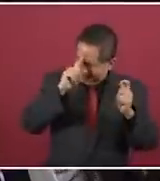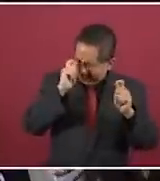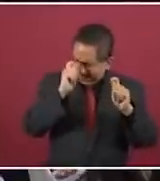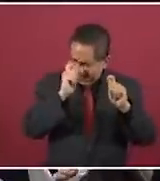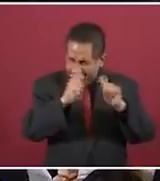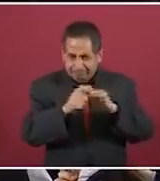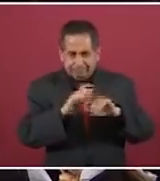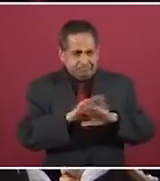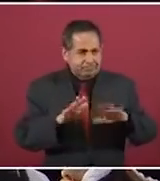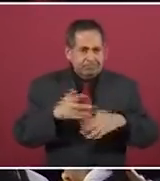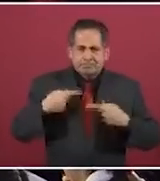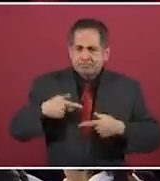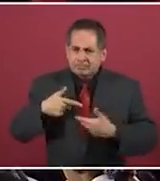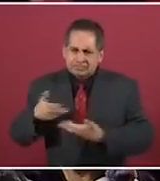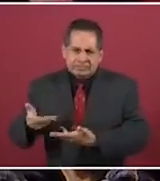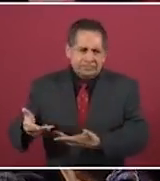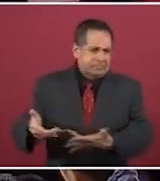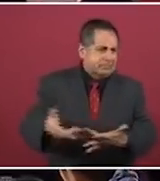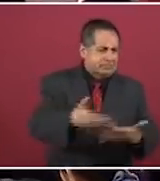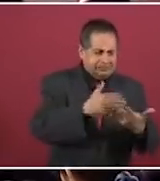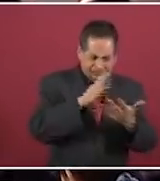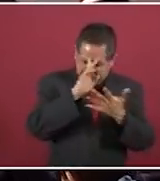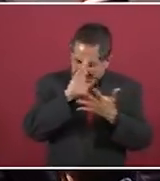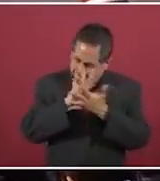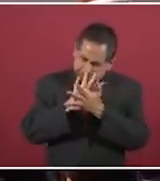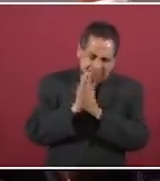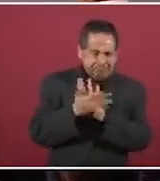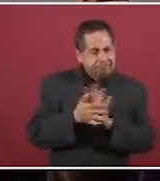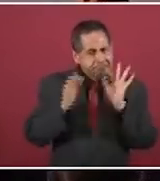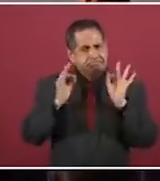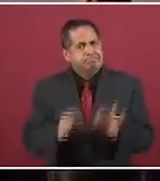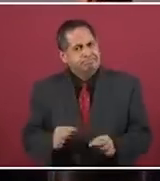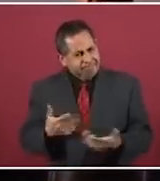reincorporar a mucha gente que tiene como